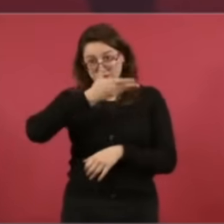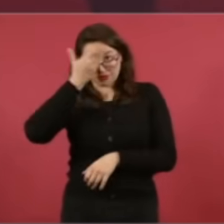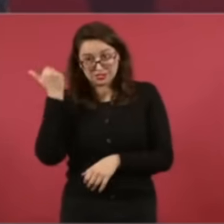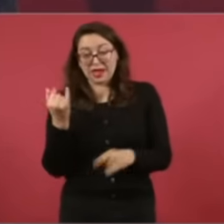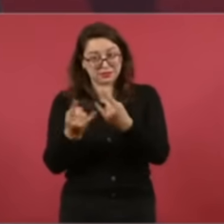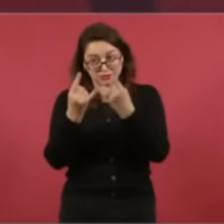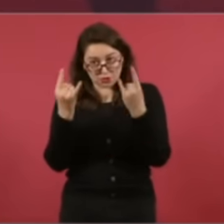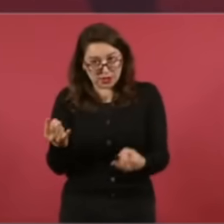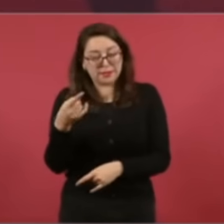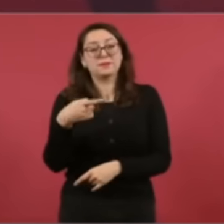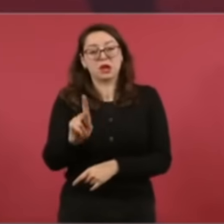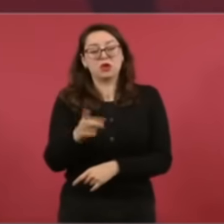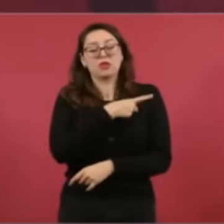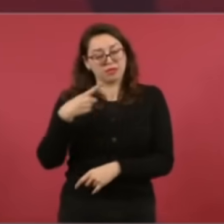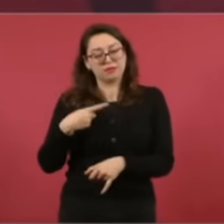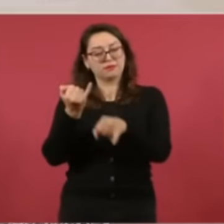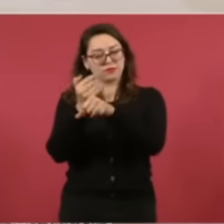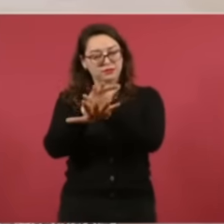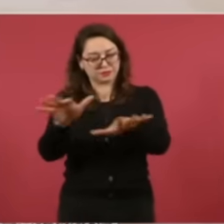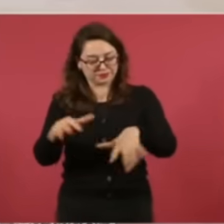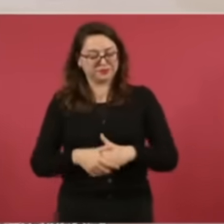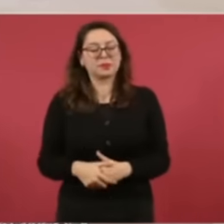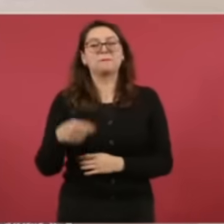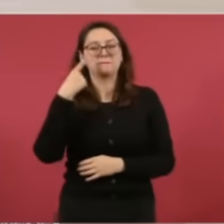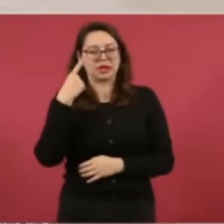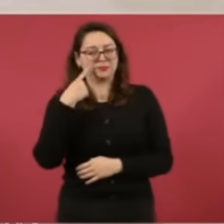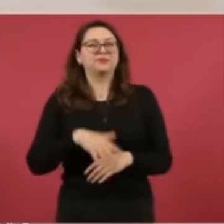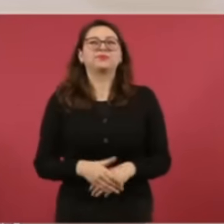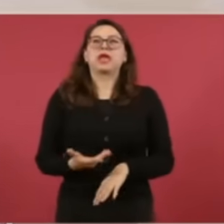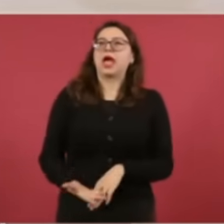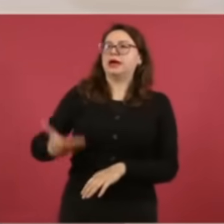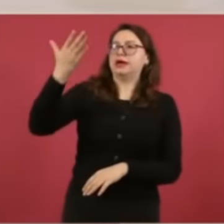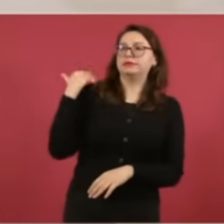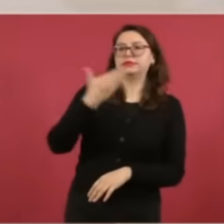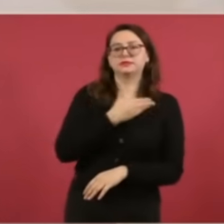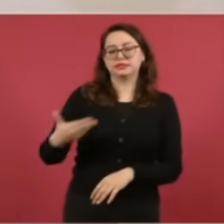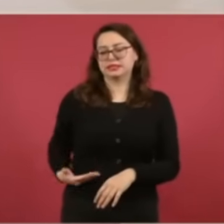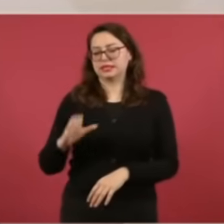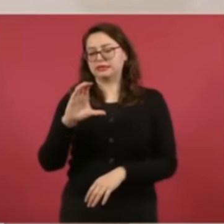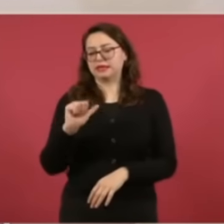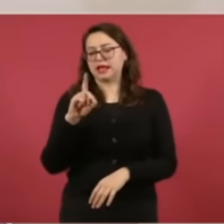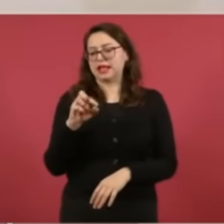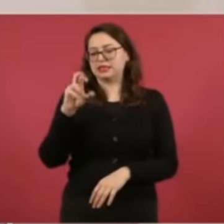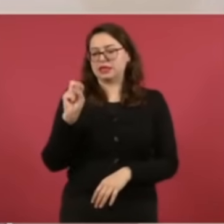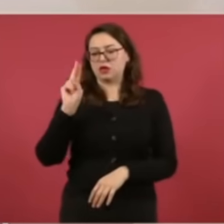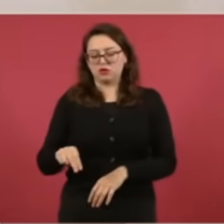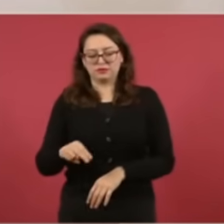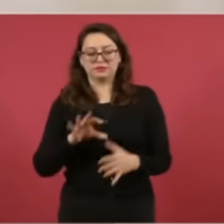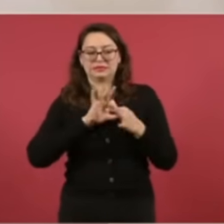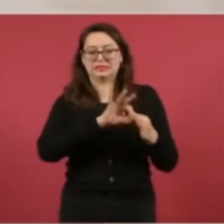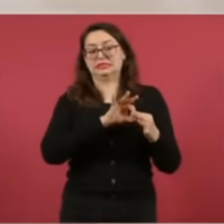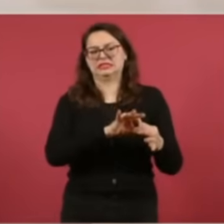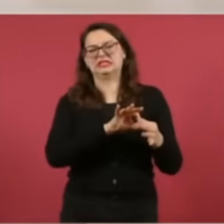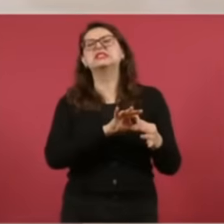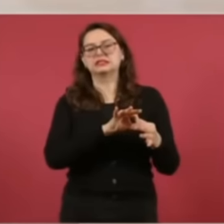cuando Calderón tenía una empresa favorita, predilecta, extranjera,